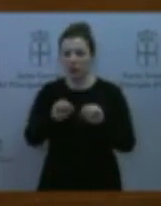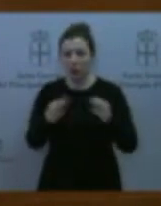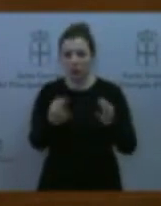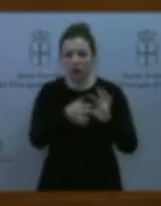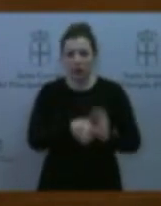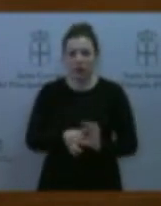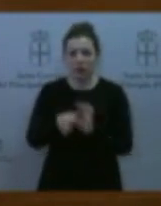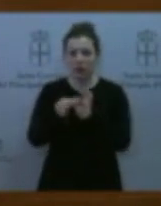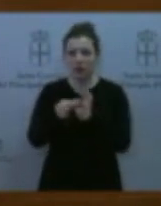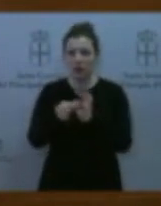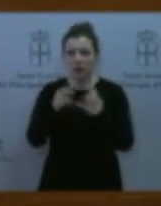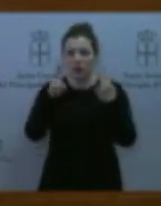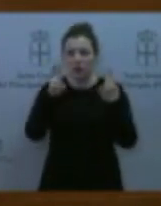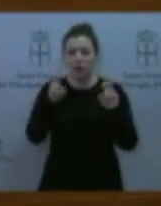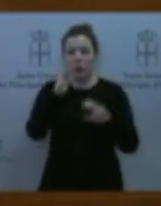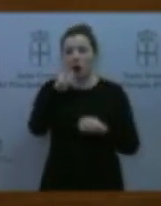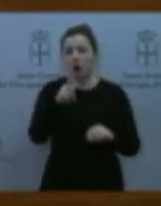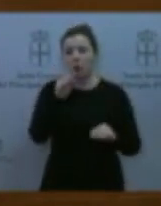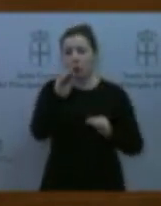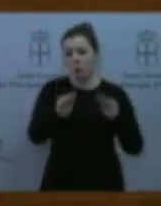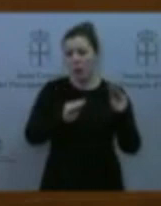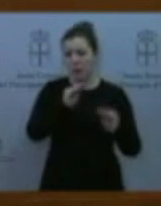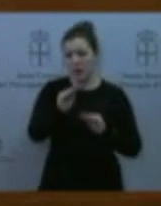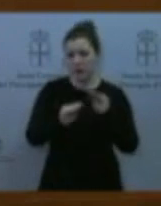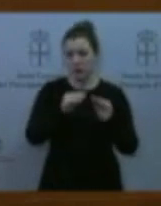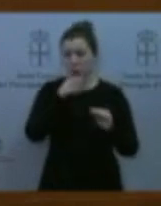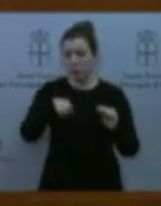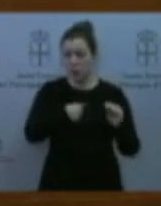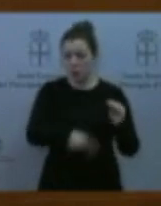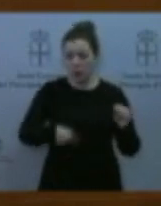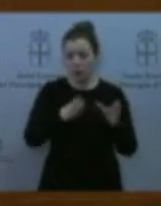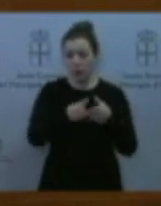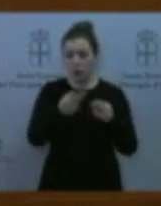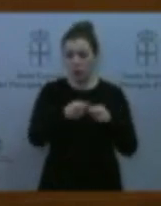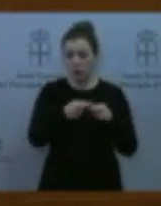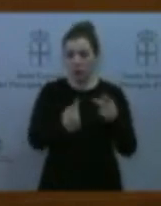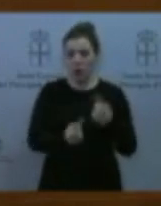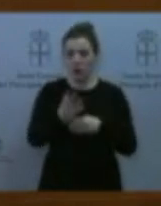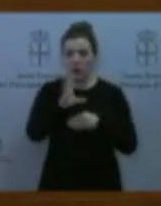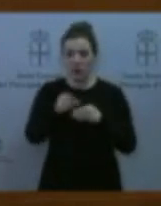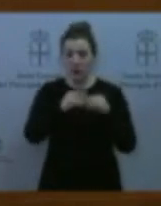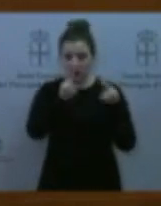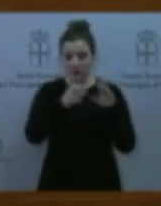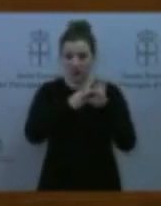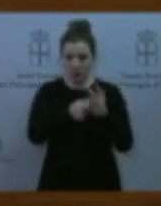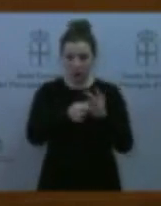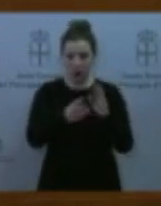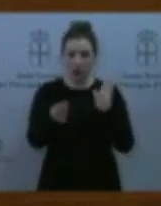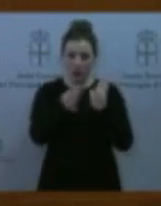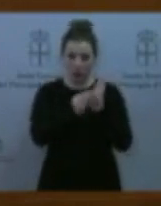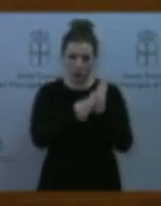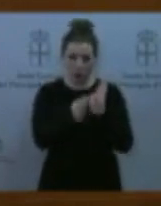donde desde Podemos, aunque algunas enmiendas sobre esta temática sí han sido incluidas en el texto, pero nos